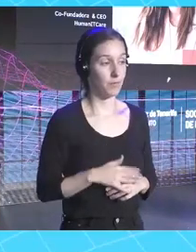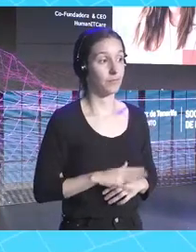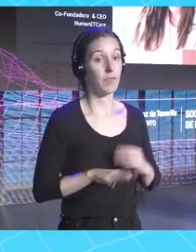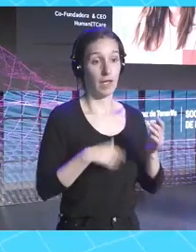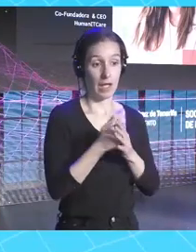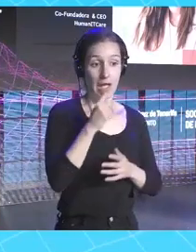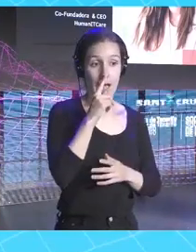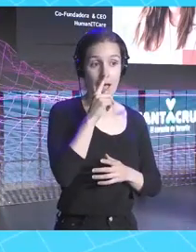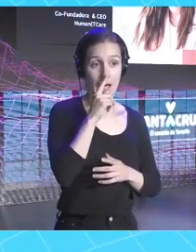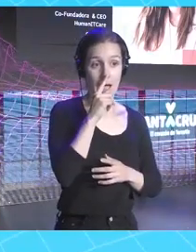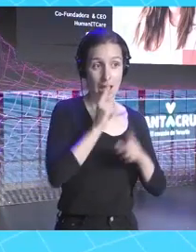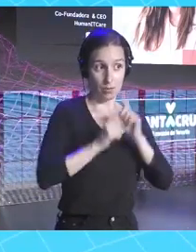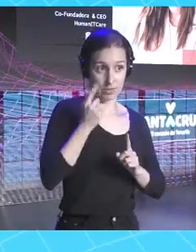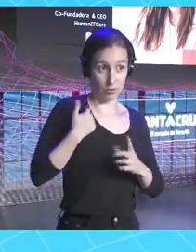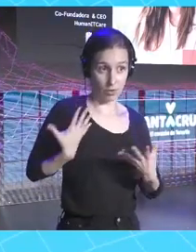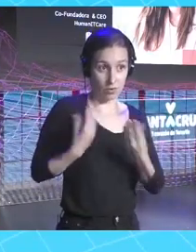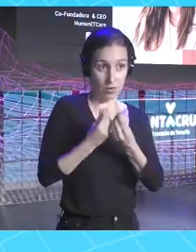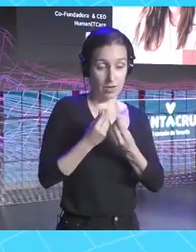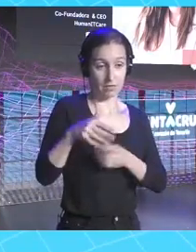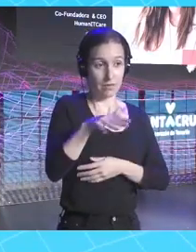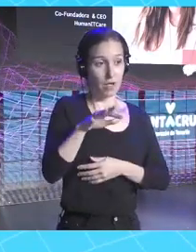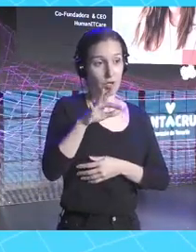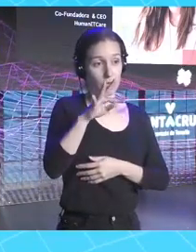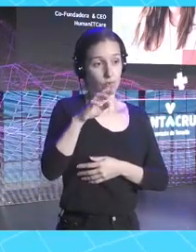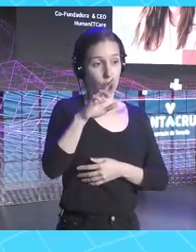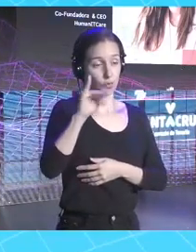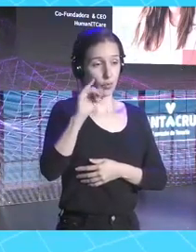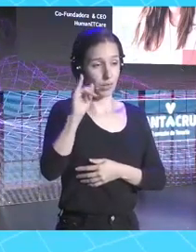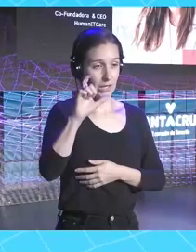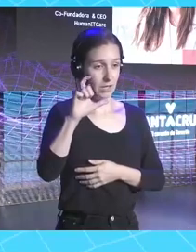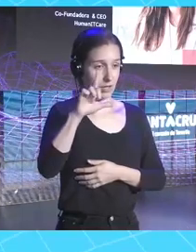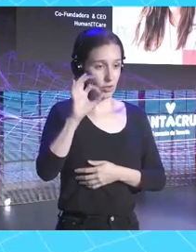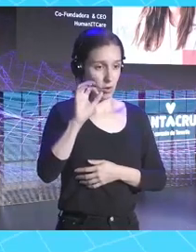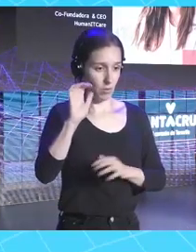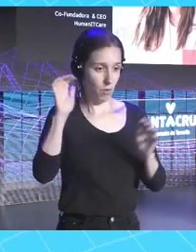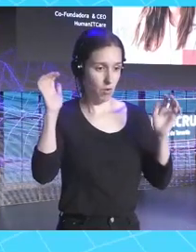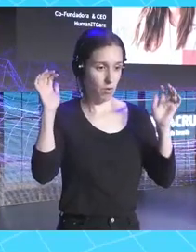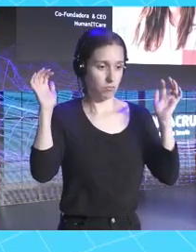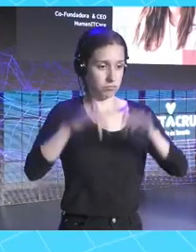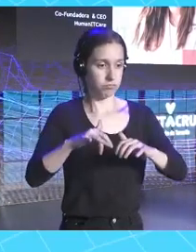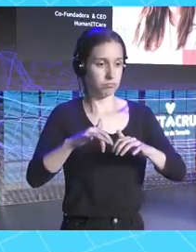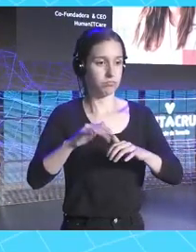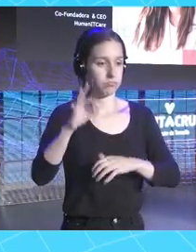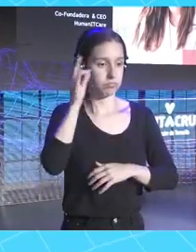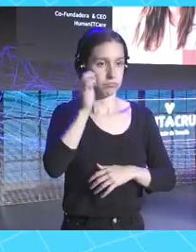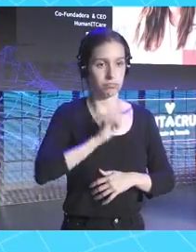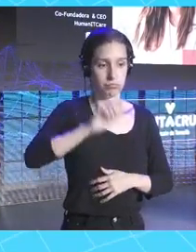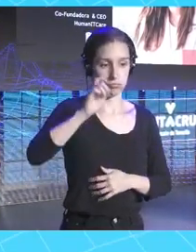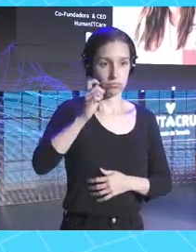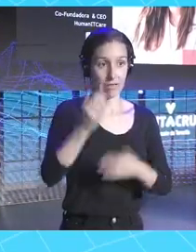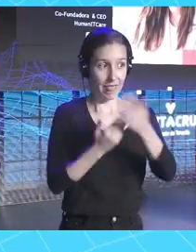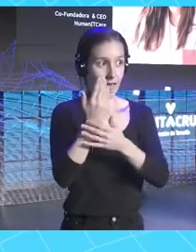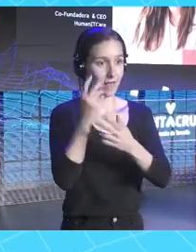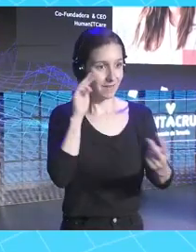de estar contigo en Trujillo en un fin desde ahí me comentabas que habíais hecho Bueno habéis pivotado el producto porque habíais encontrado